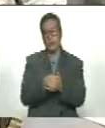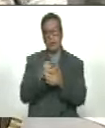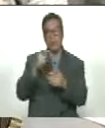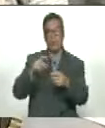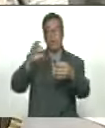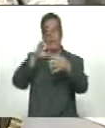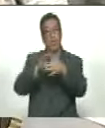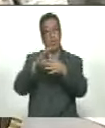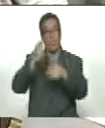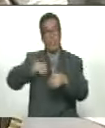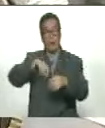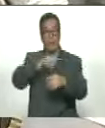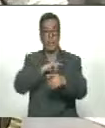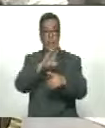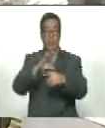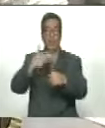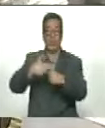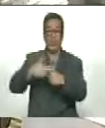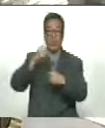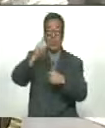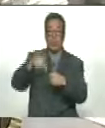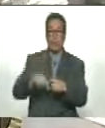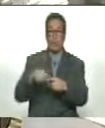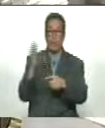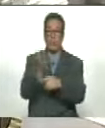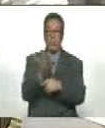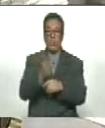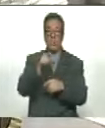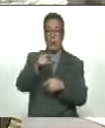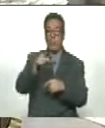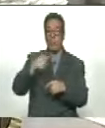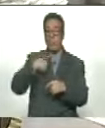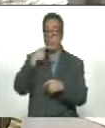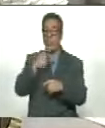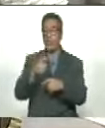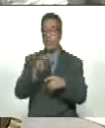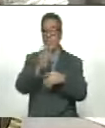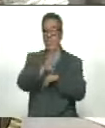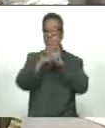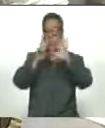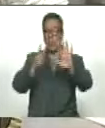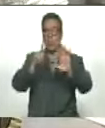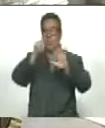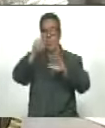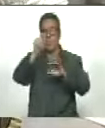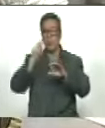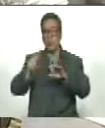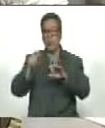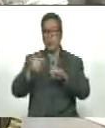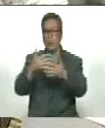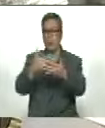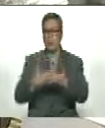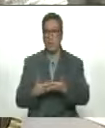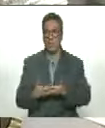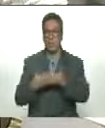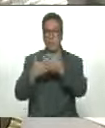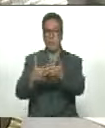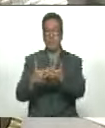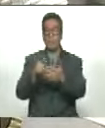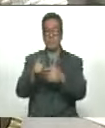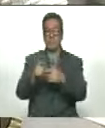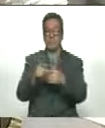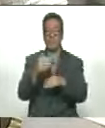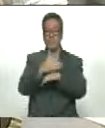sujeto a ser nuestro cliente petrolero también sujeto a las sanciones. Cuando vemos que el 47.6% que acaba de presentar